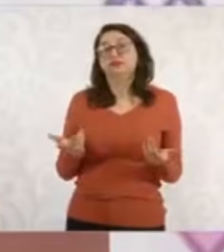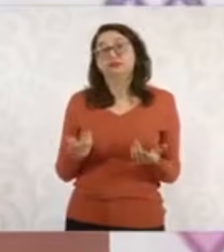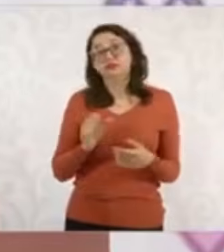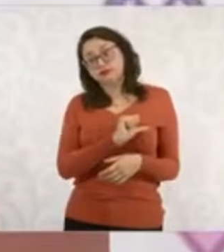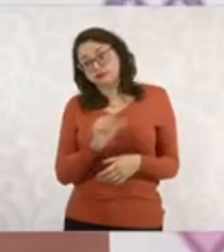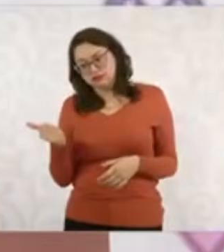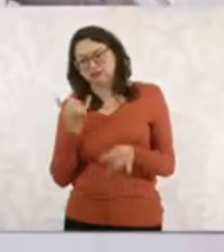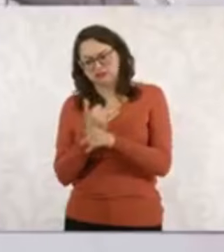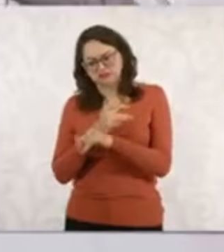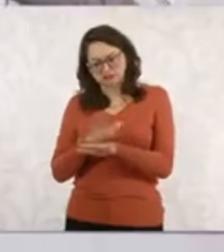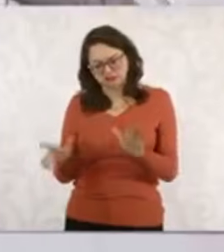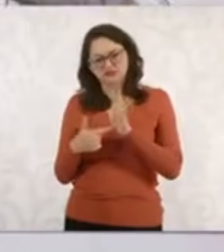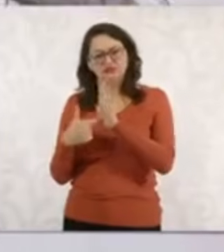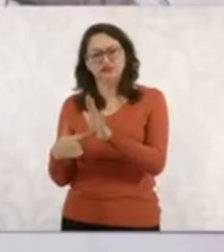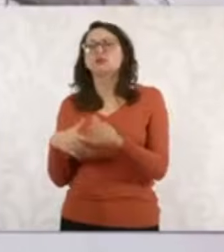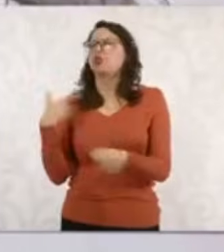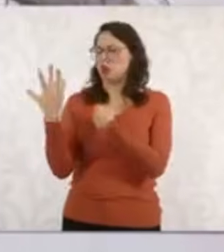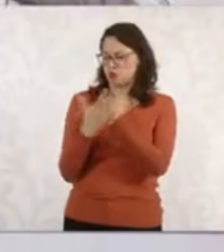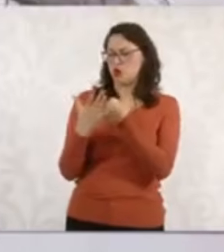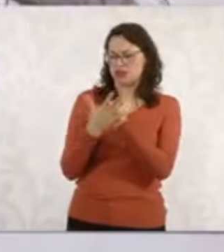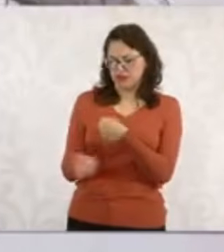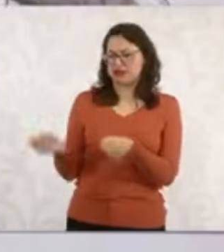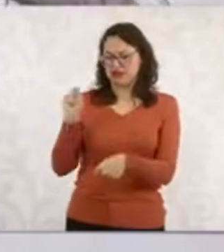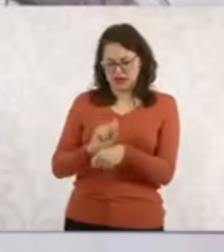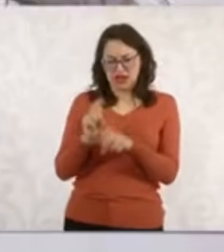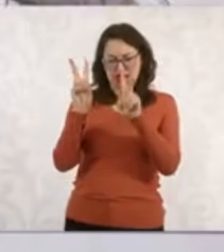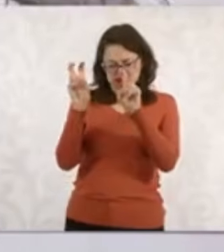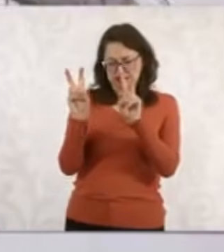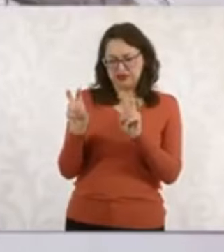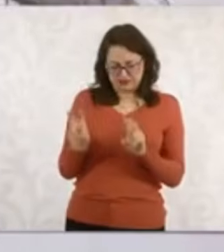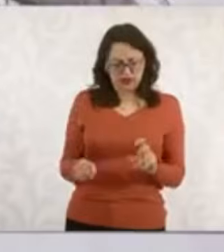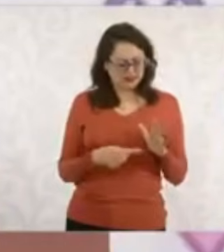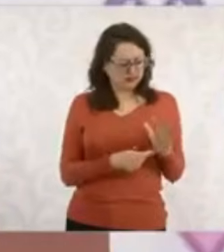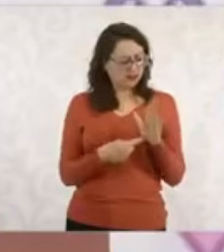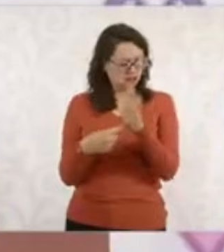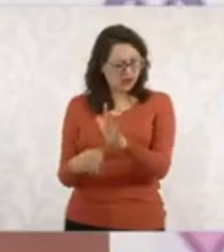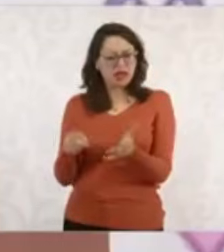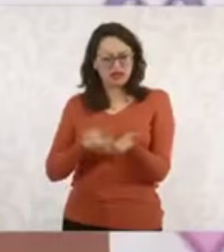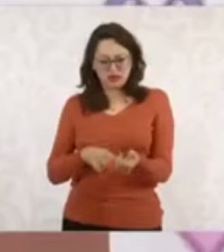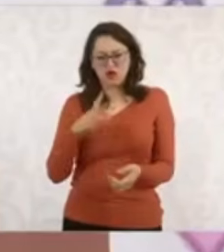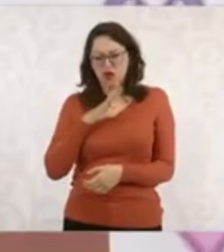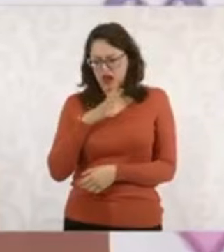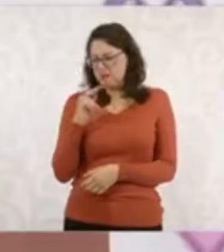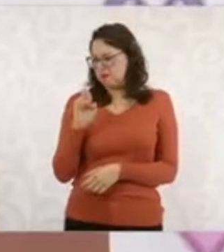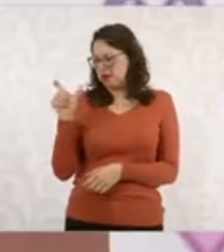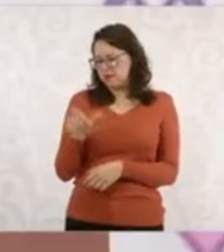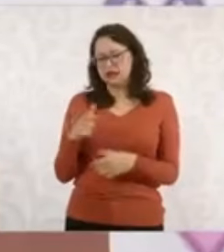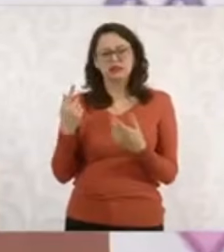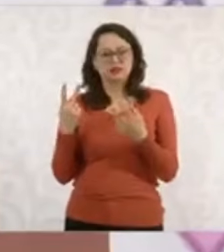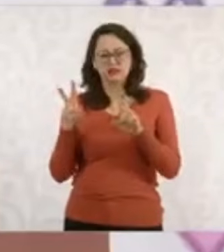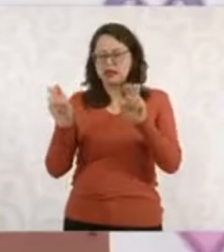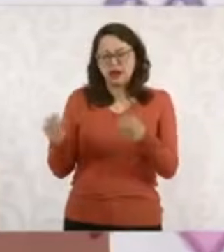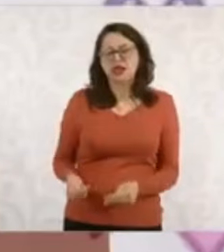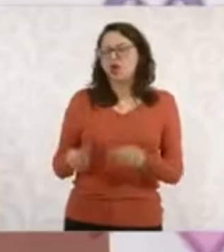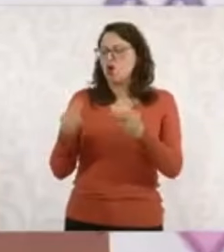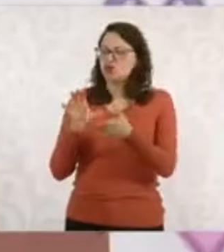información, la próxima semana vamos a presentar varios temas de inversión, incluido Pemex, y después ya podemos informar los temas que tienen